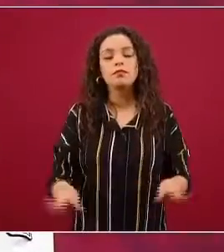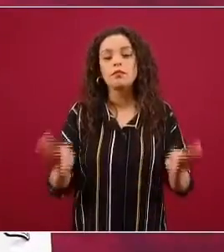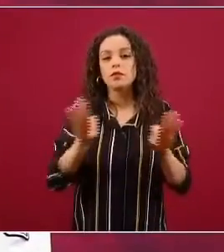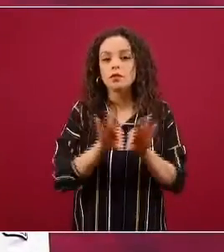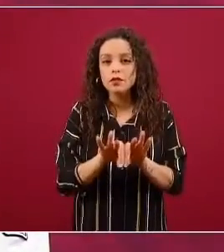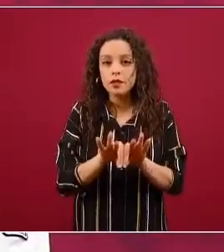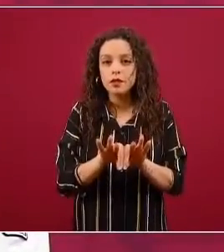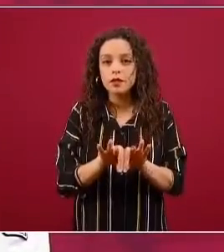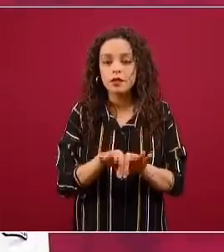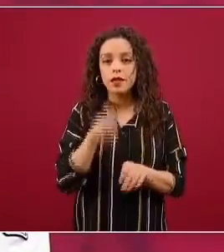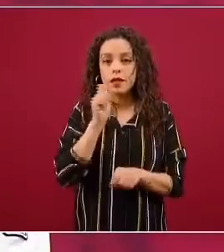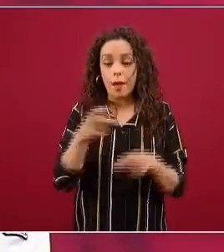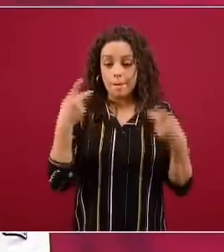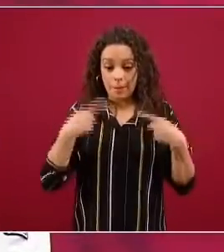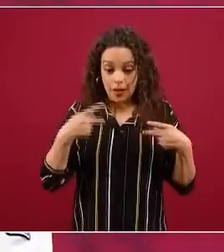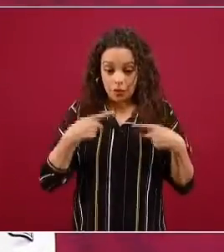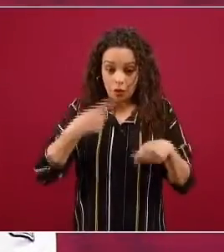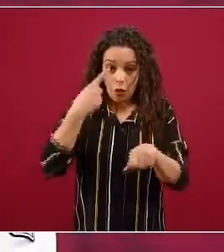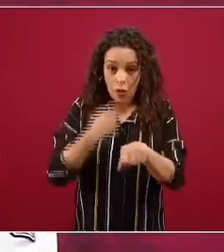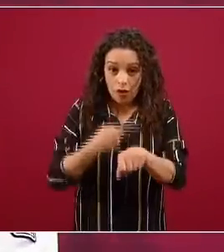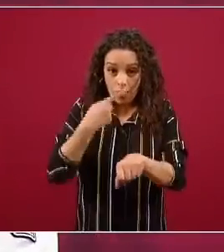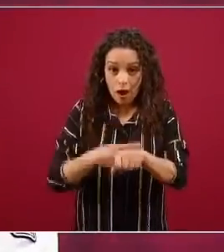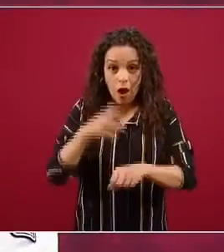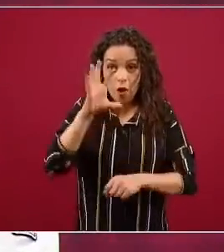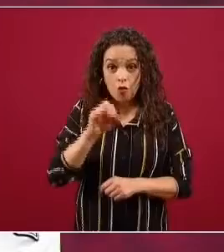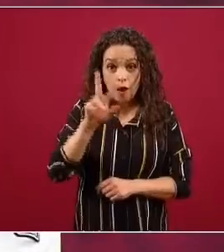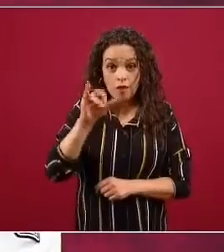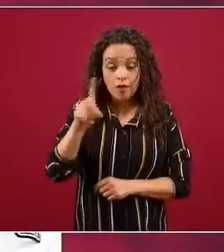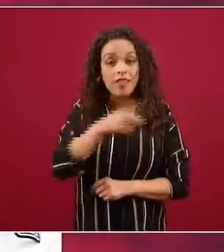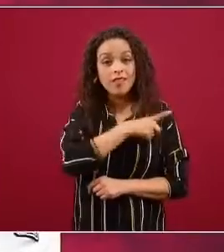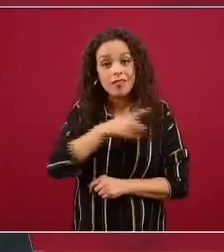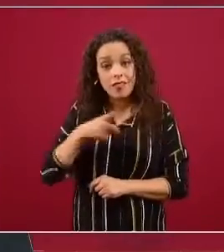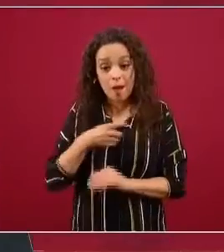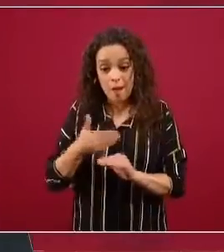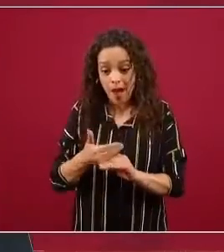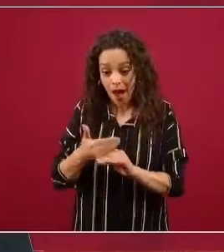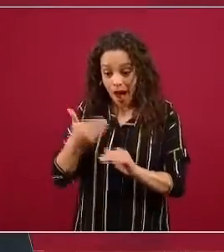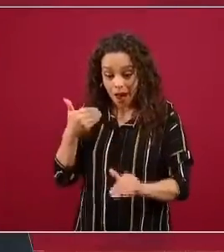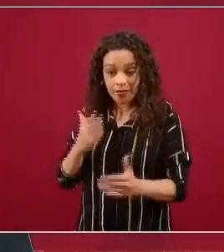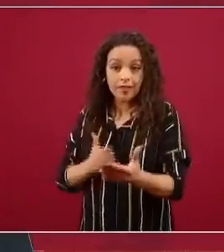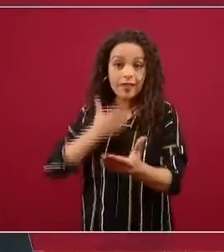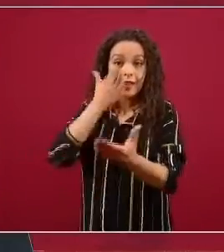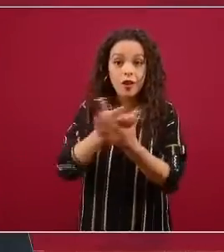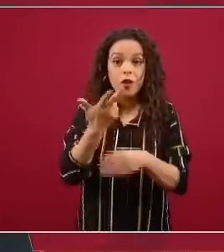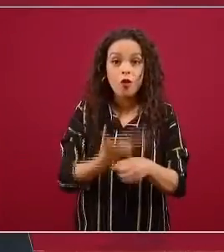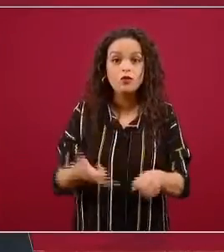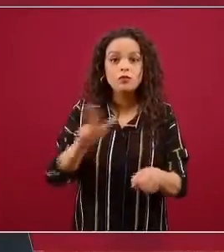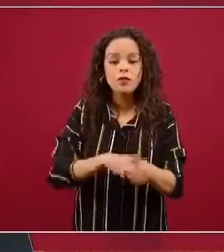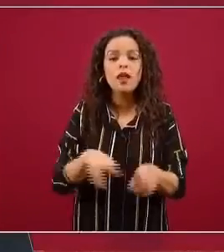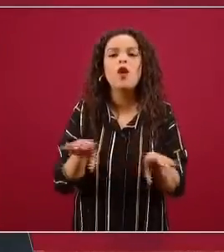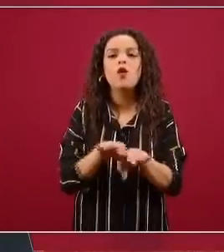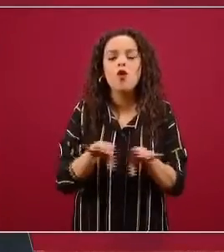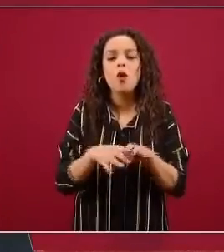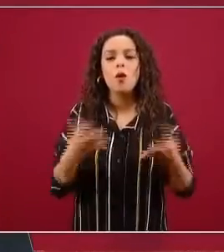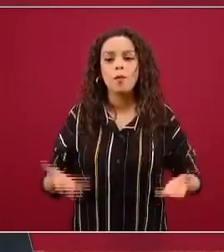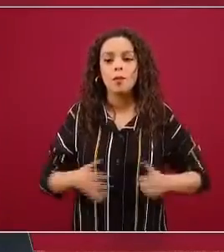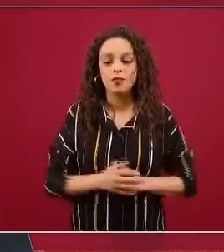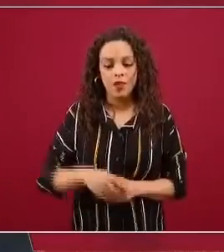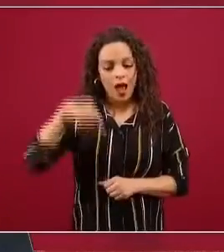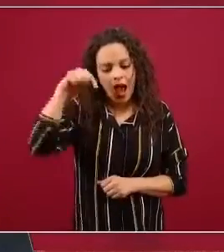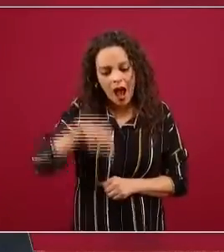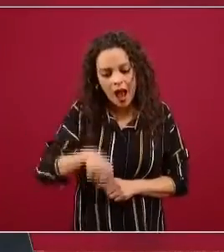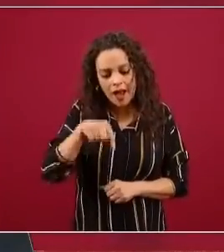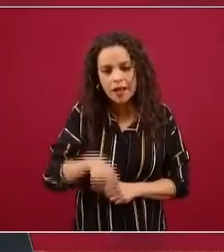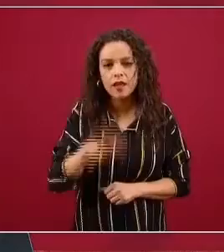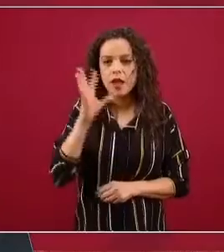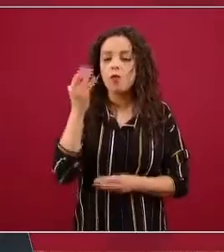personas enfermas de COVID lleguen más tempranamente? Una manera es comunicarlo. Aquí lo hemos dicho